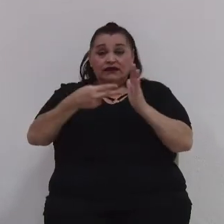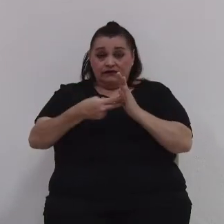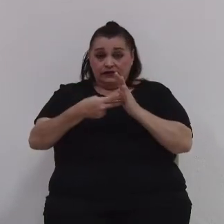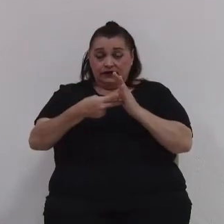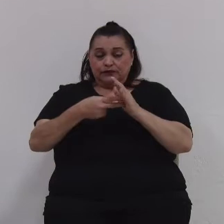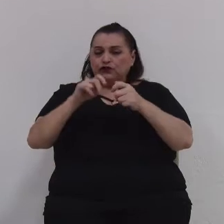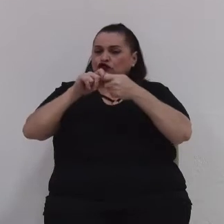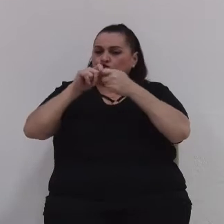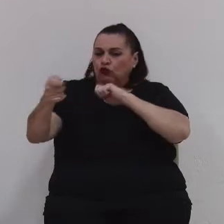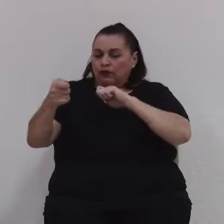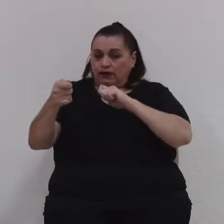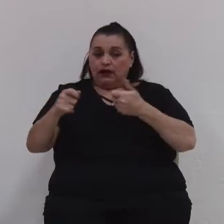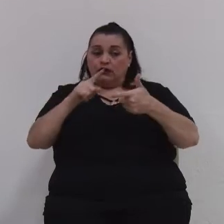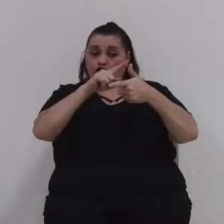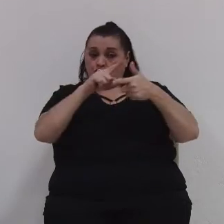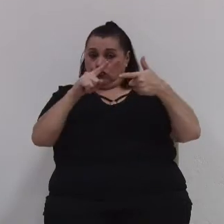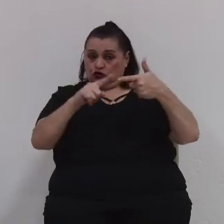romper con dos